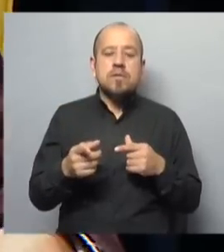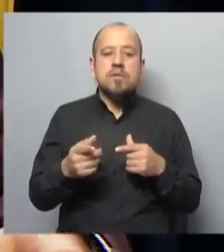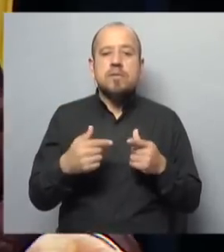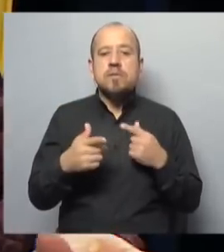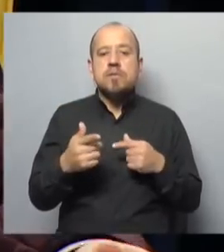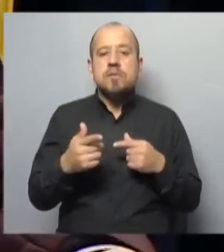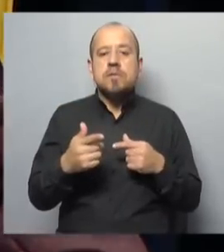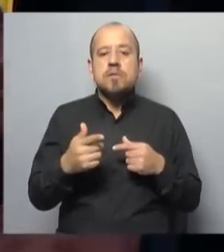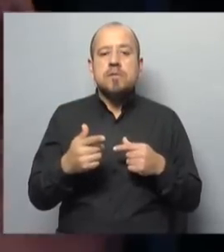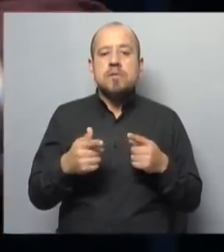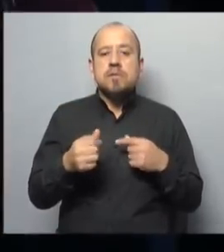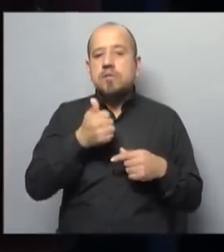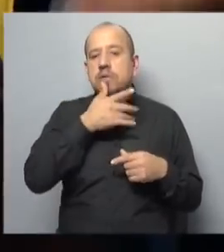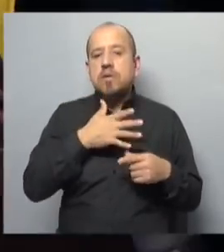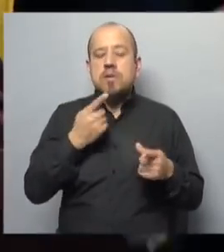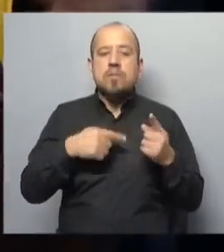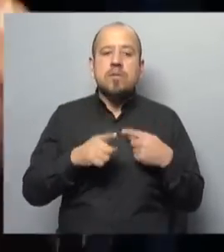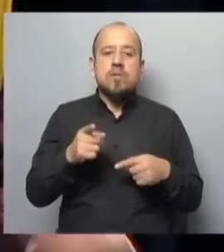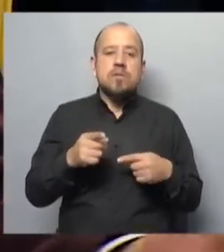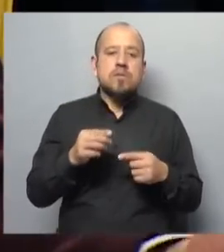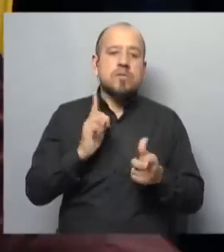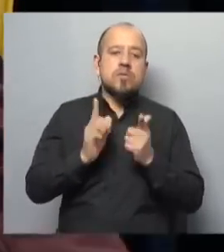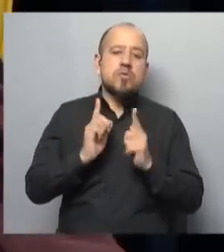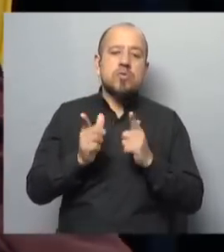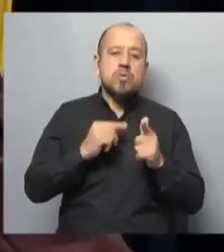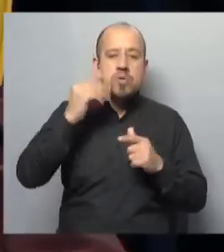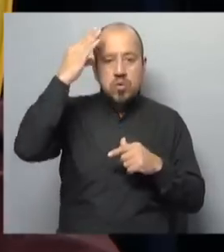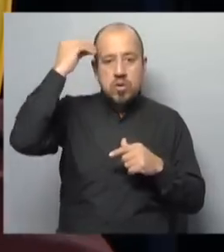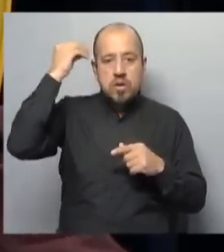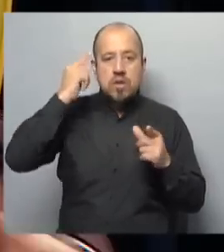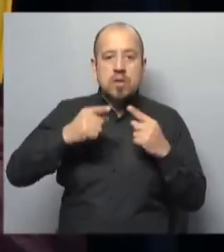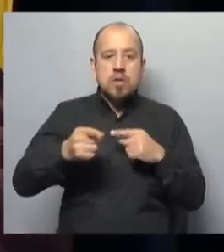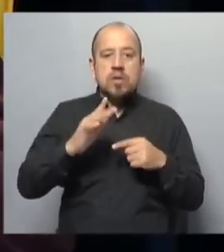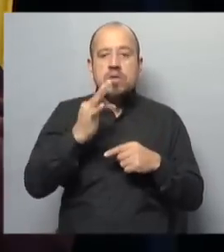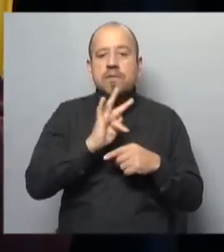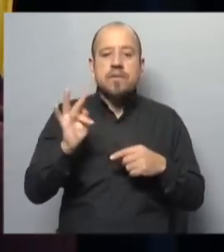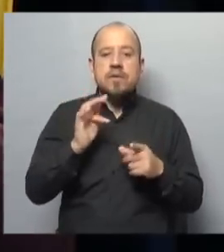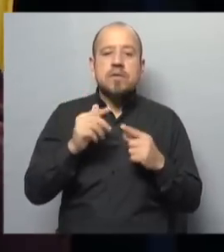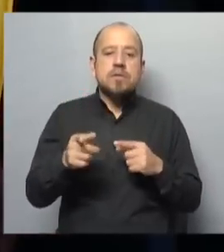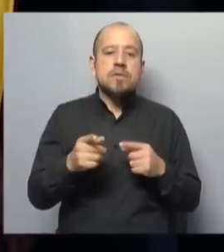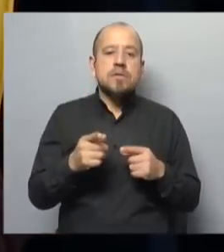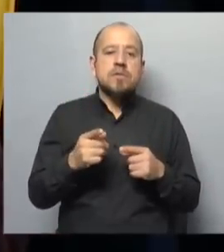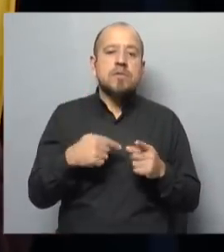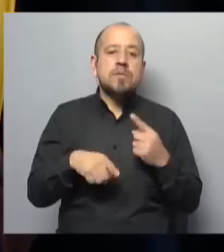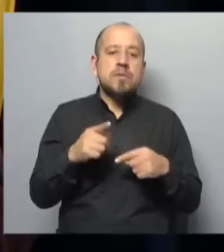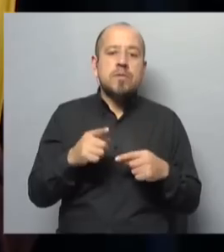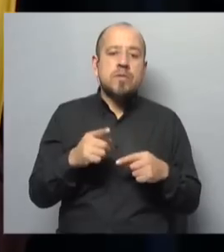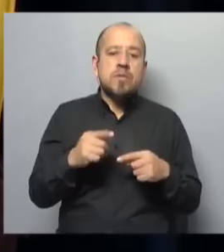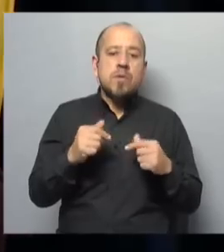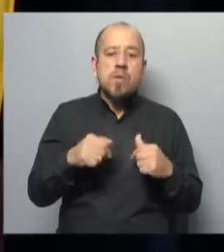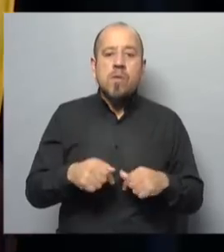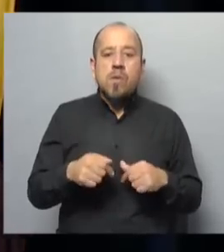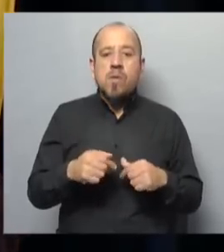la historia cambiado pero cuál no juega contra holanda acabar y no juega contra y en un país como nosotros que